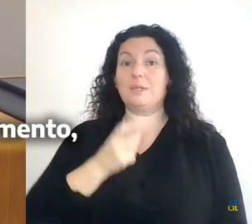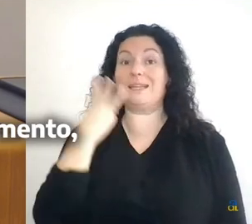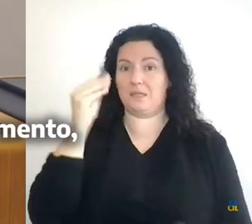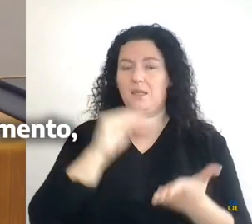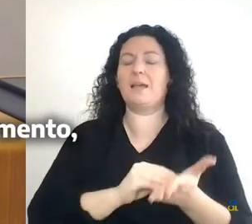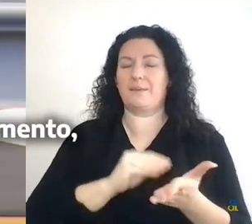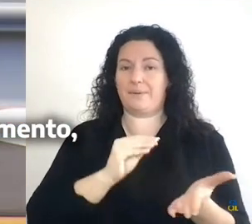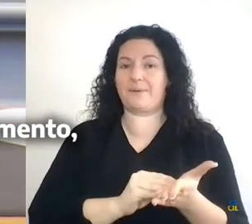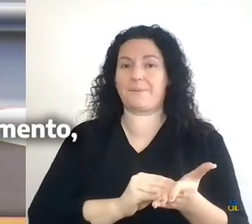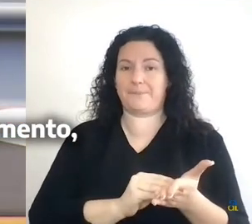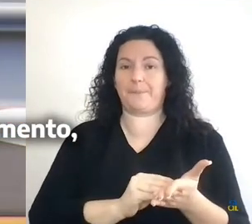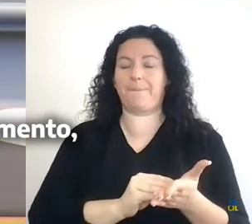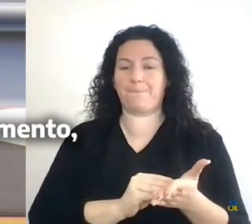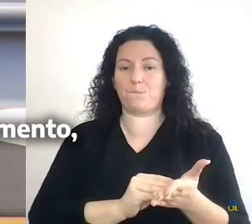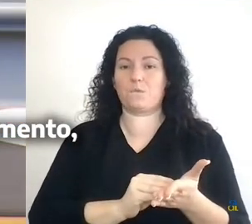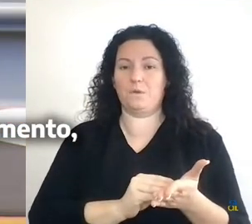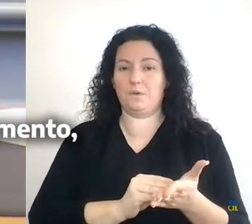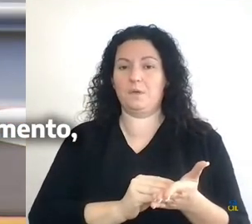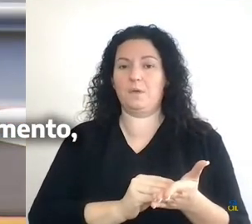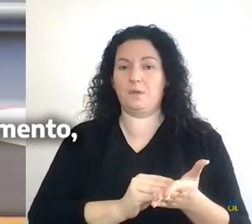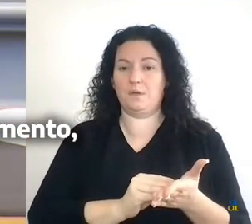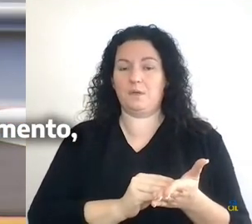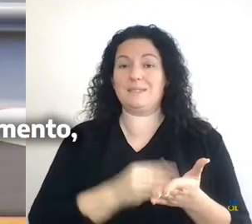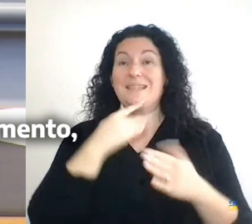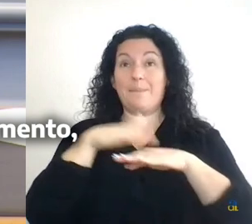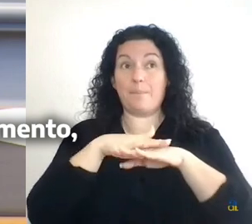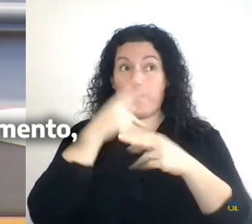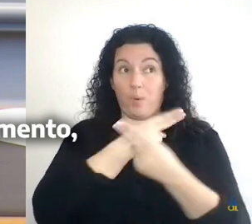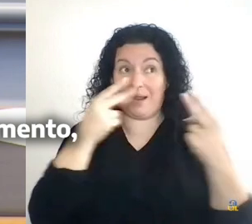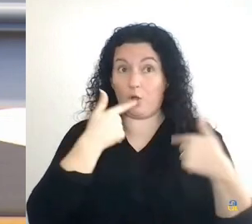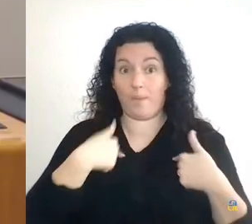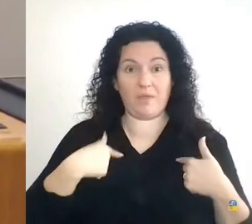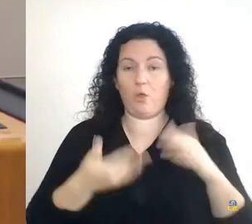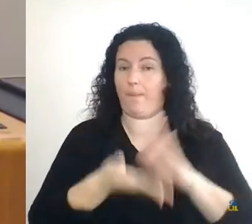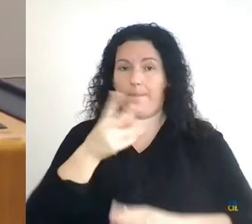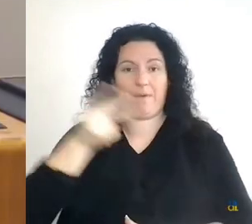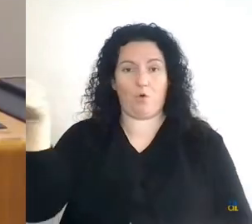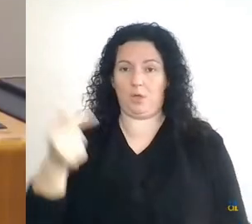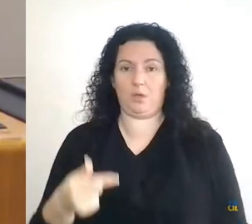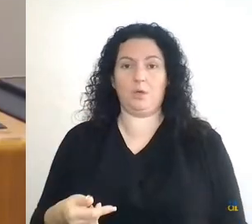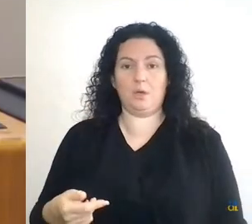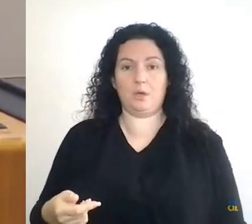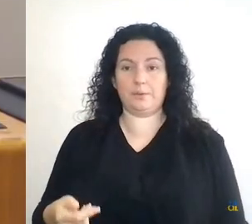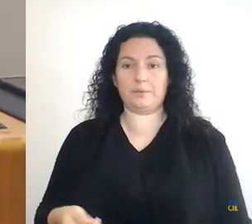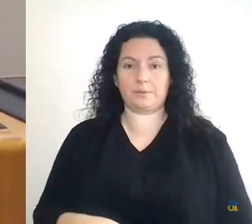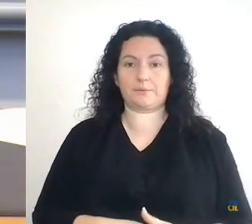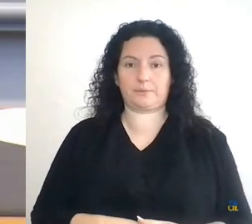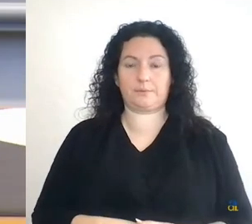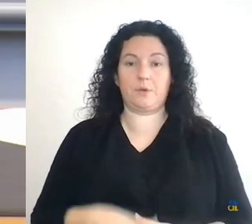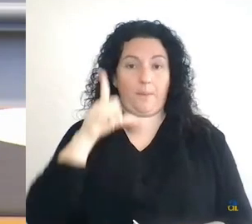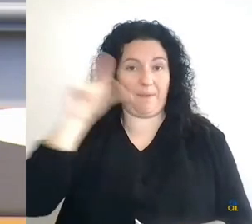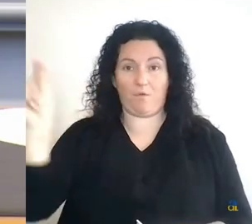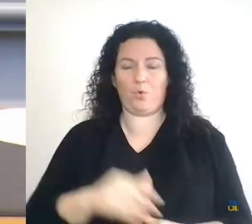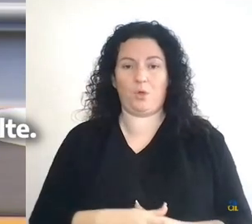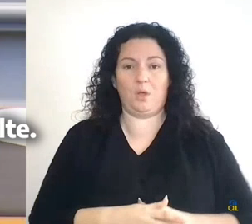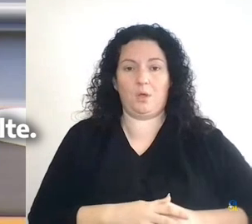no. Si no, es de manera unas disculpes en este momento, abandona el pleno. Soy yo quien modera este pleno, no usted. Sí, no es usted quien me quita dient, o no me quita la palabra.